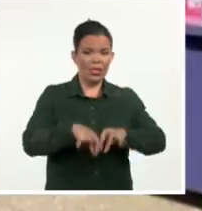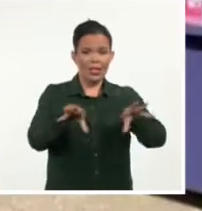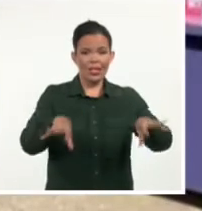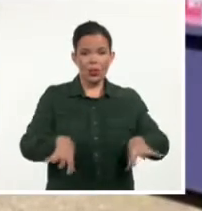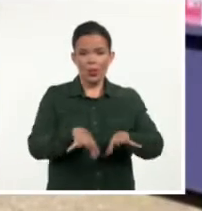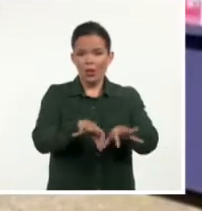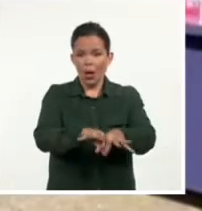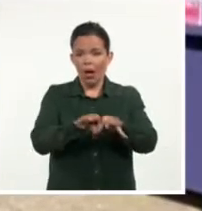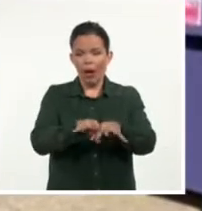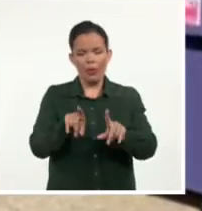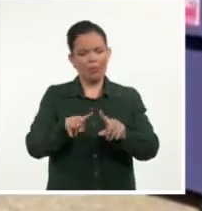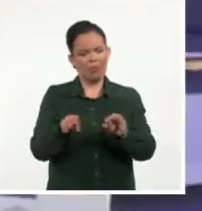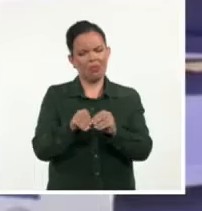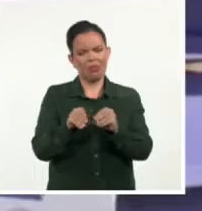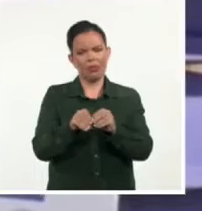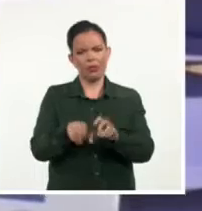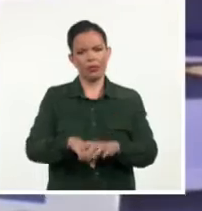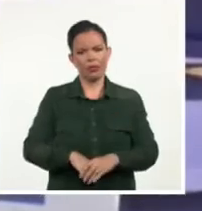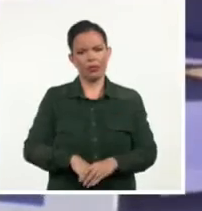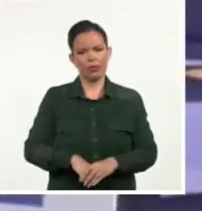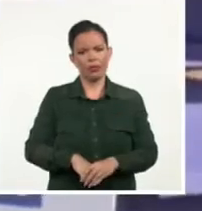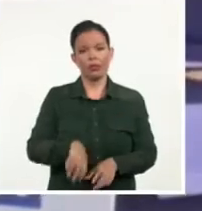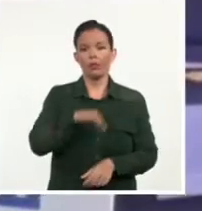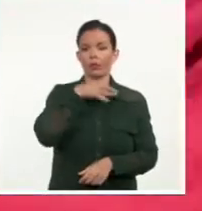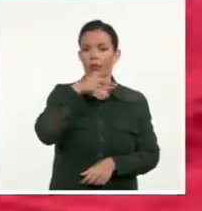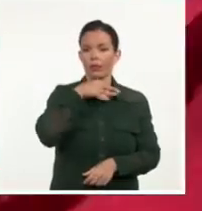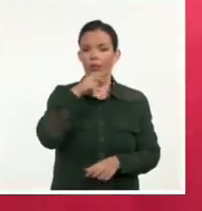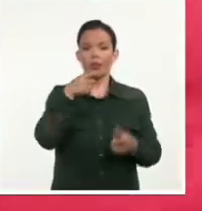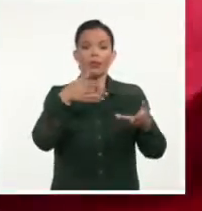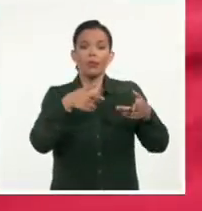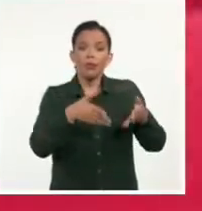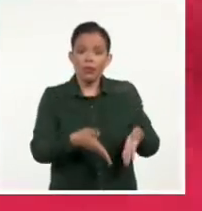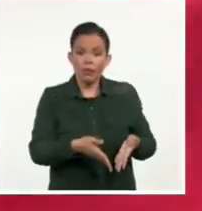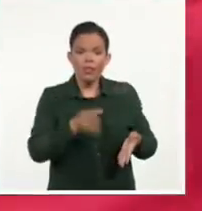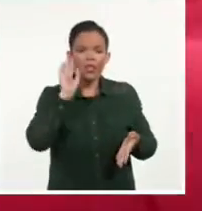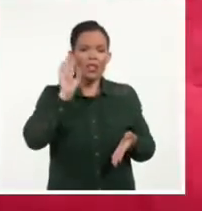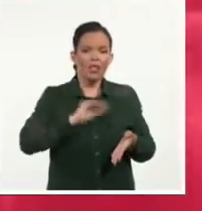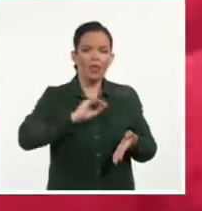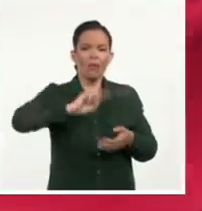país. La connotación histórica del día es la única certeza.